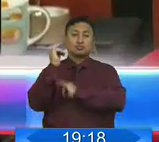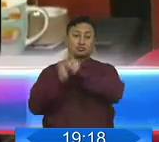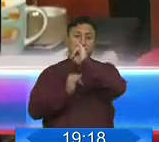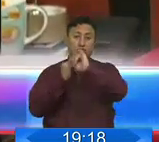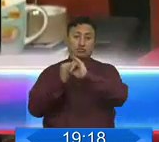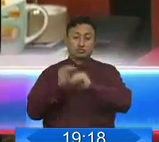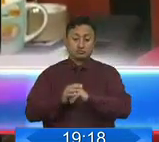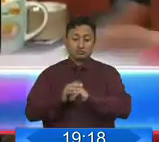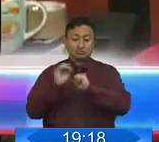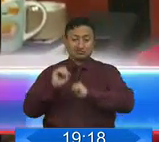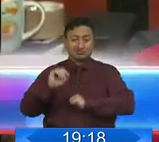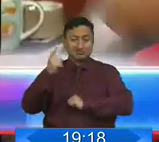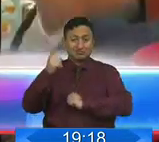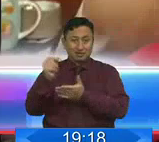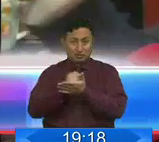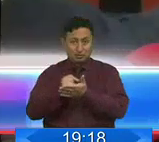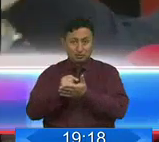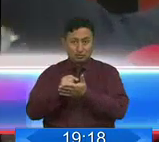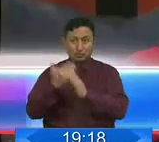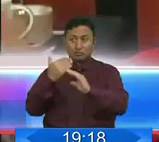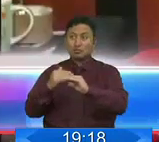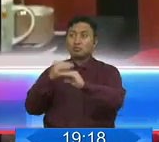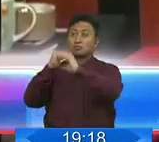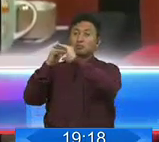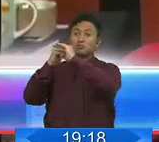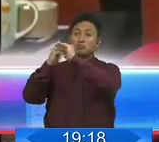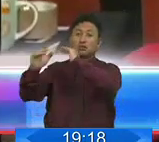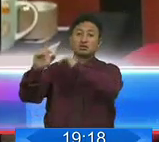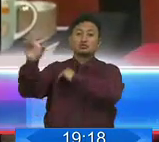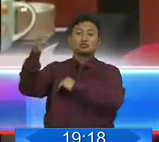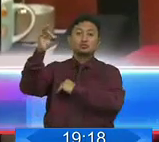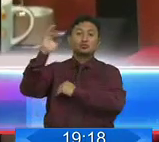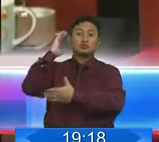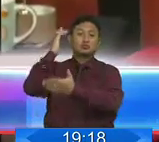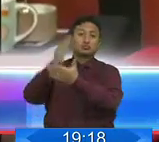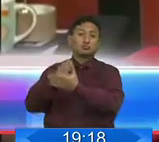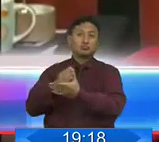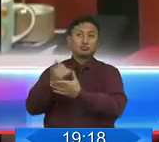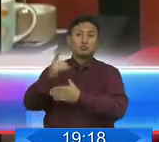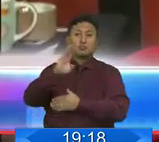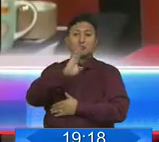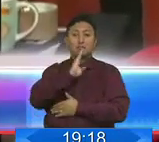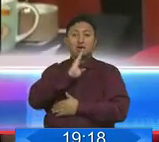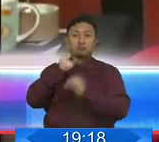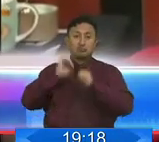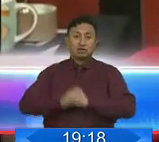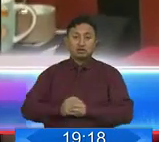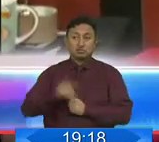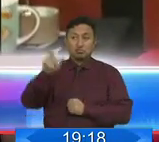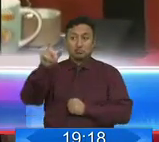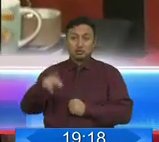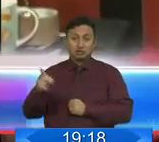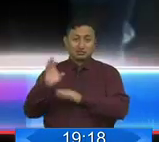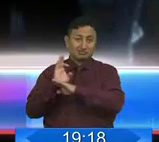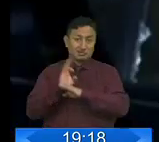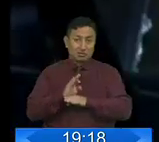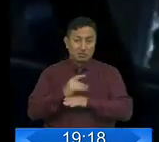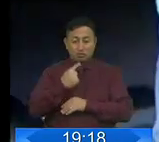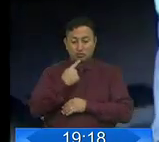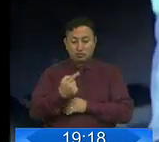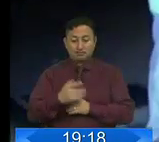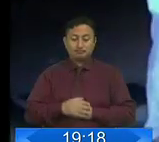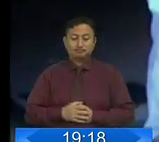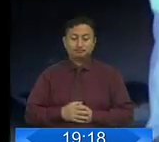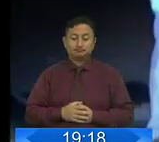primer borrador para posteriormente ya enviar vía diplomática la documentación hasta Bélgica para que sea receptado su versión libre y voluntaria. Informó